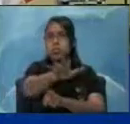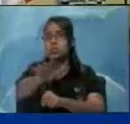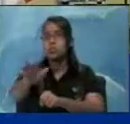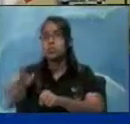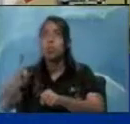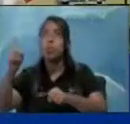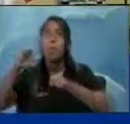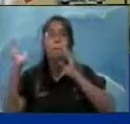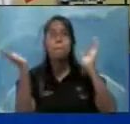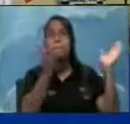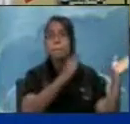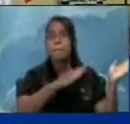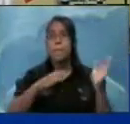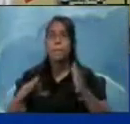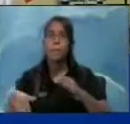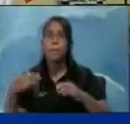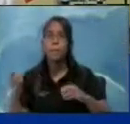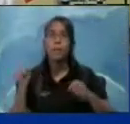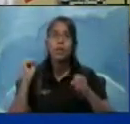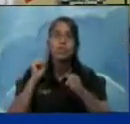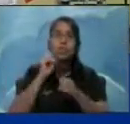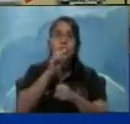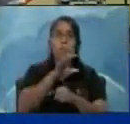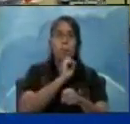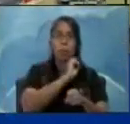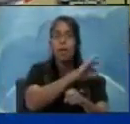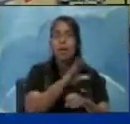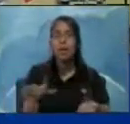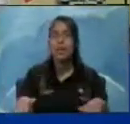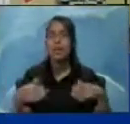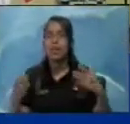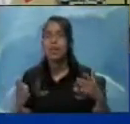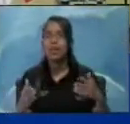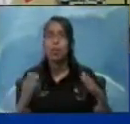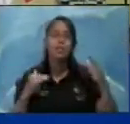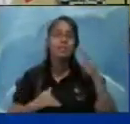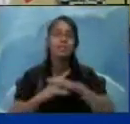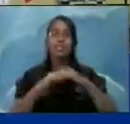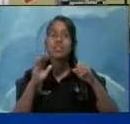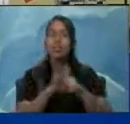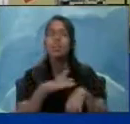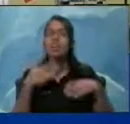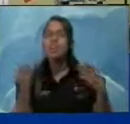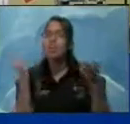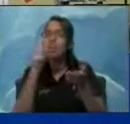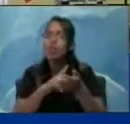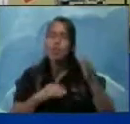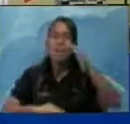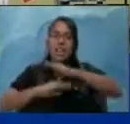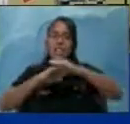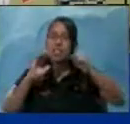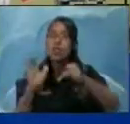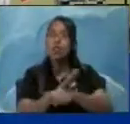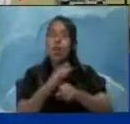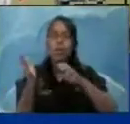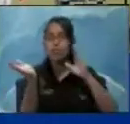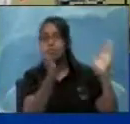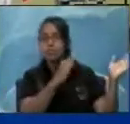recio que soplaba el cual llenó qué fue lo que llenó el viento